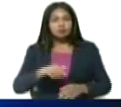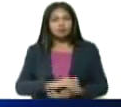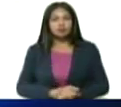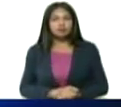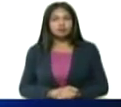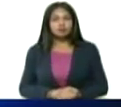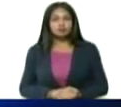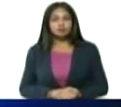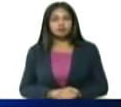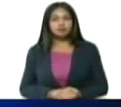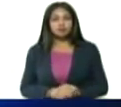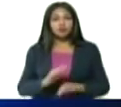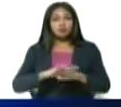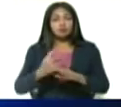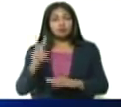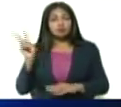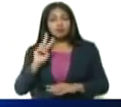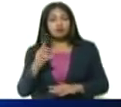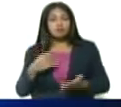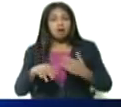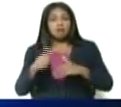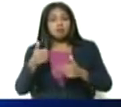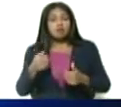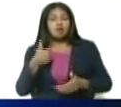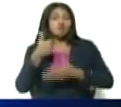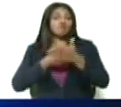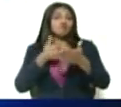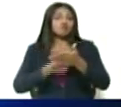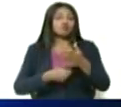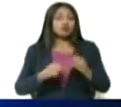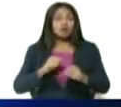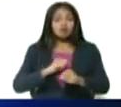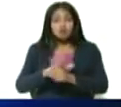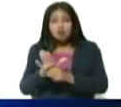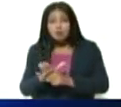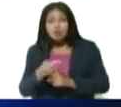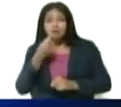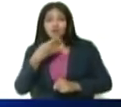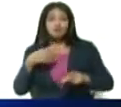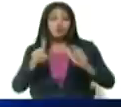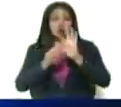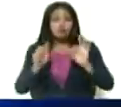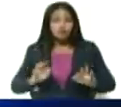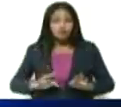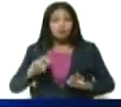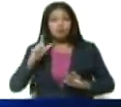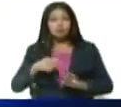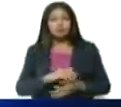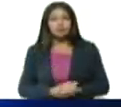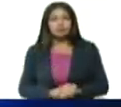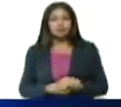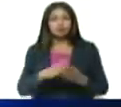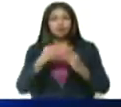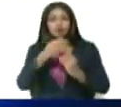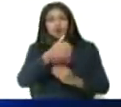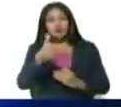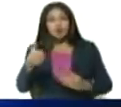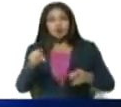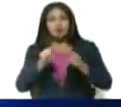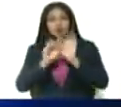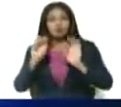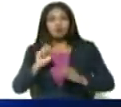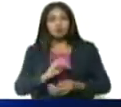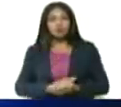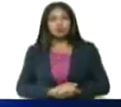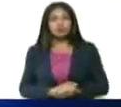si a Venezuela le va bien en su lucha contra el coronavirus, es bueno para todos y para todas,